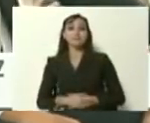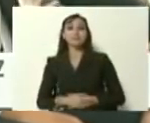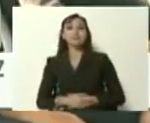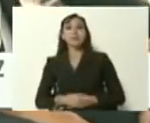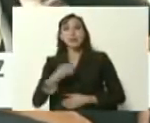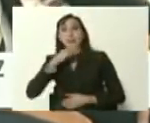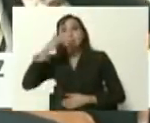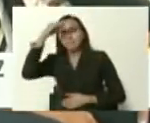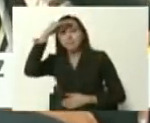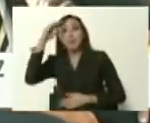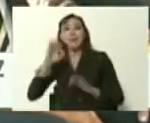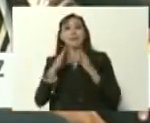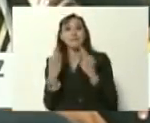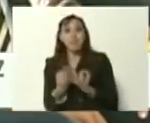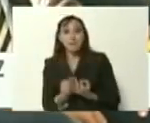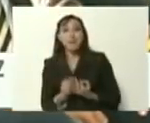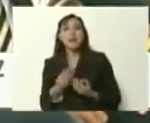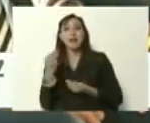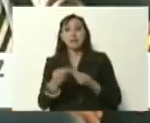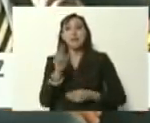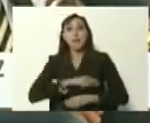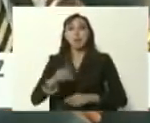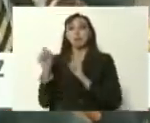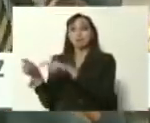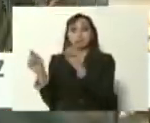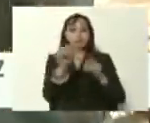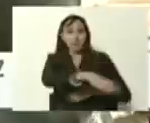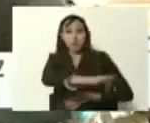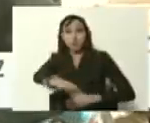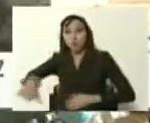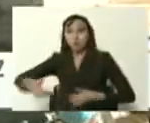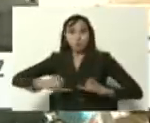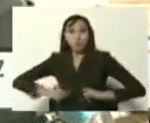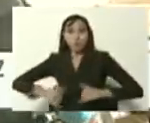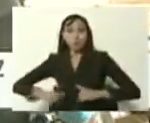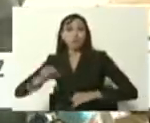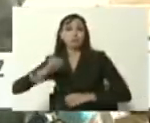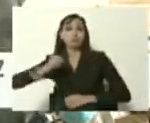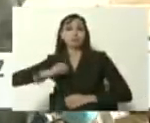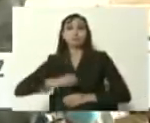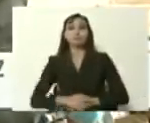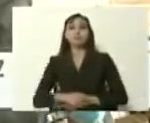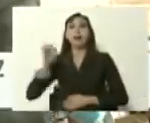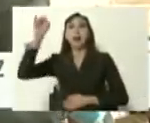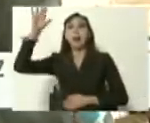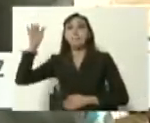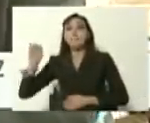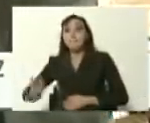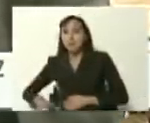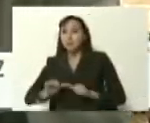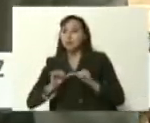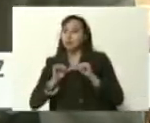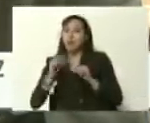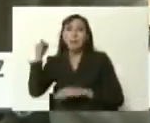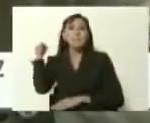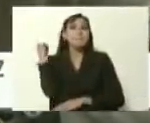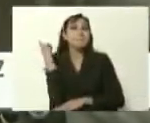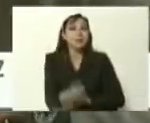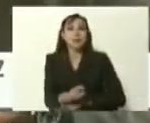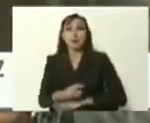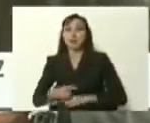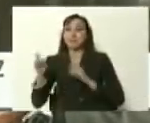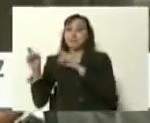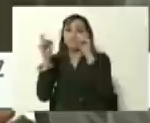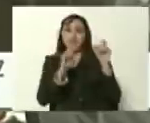familia no pueden descuidar el deber religioso hacia sus hijos, y los pastores espirituales están obligados a enseñar